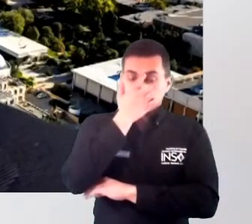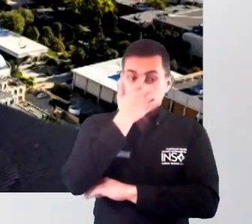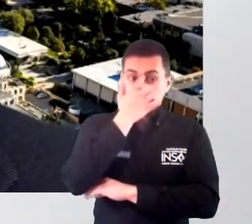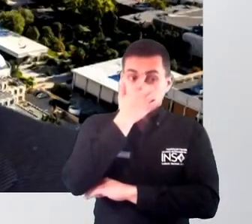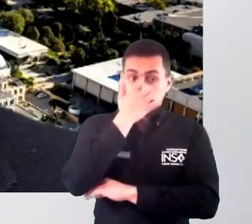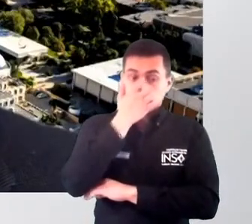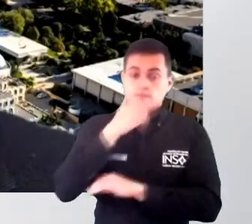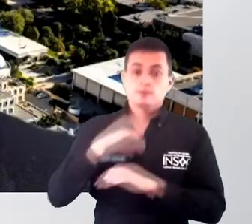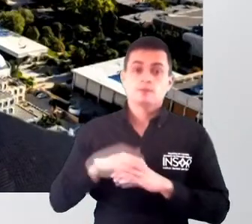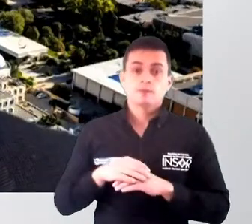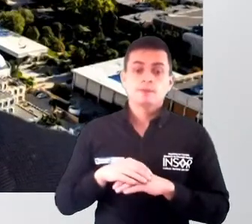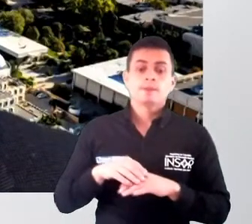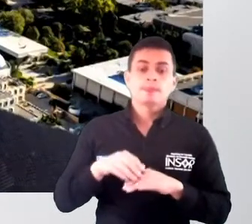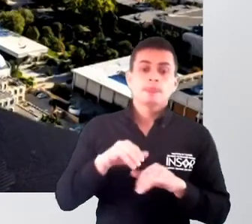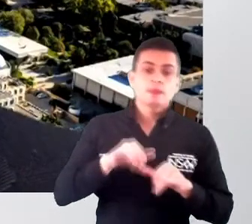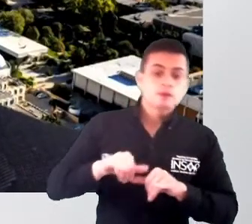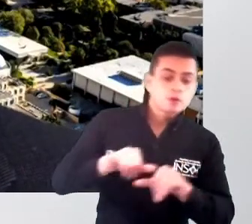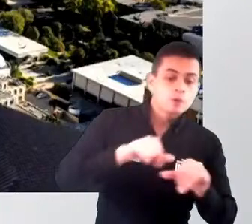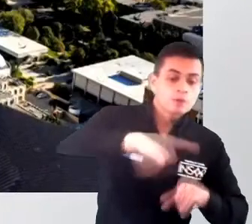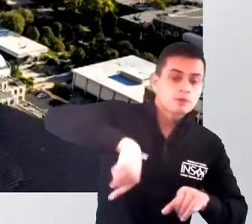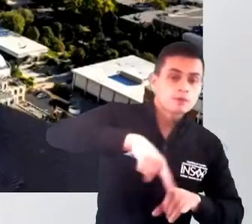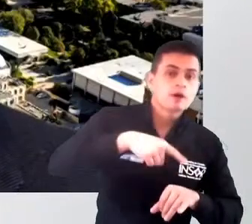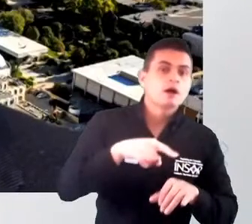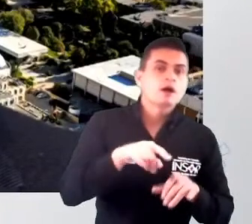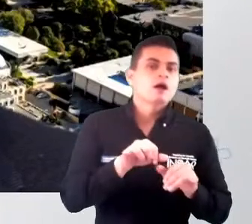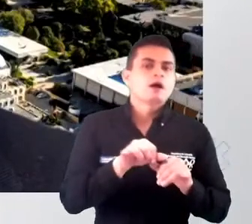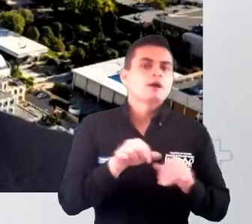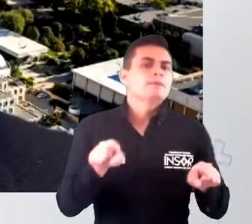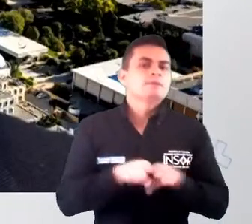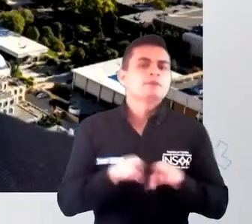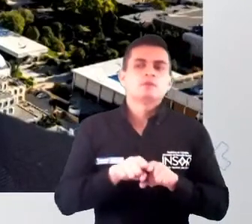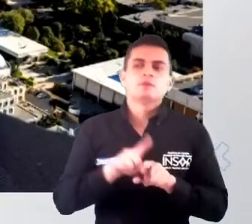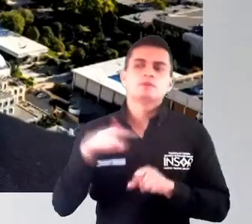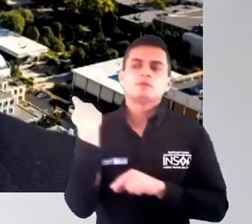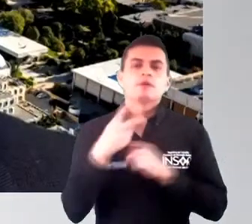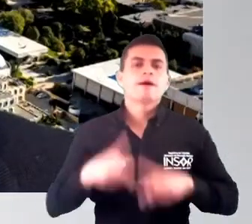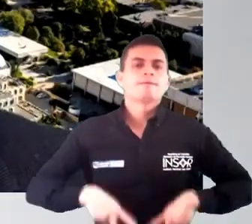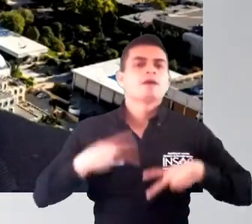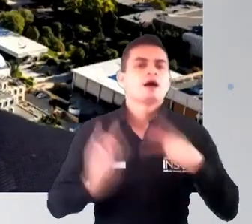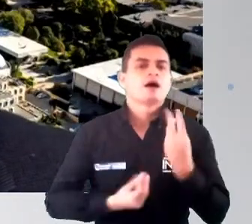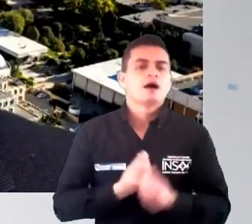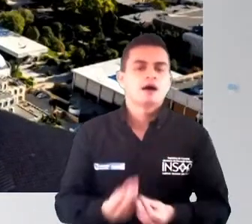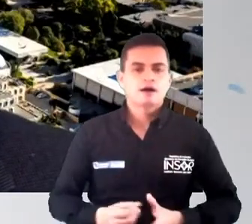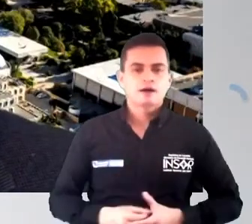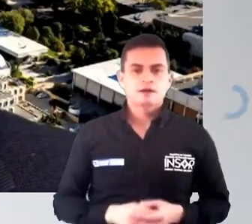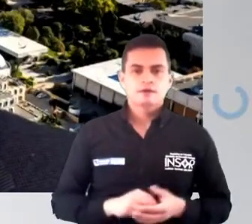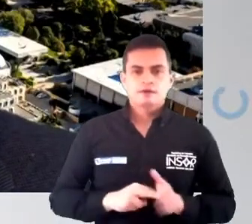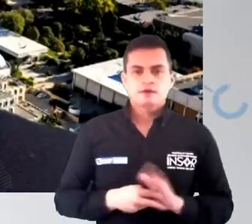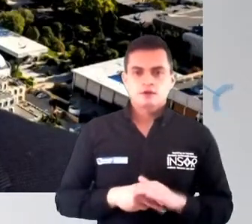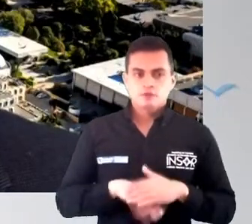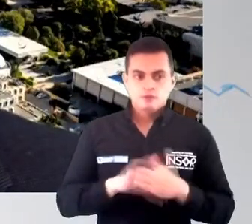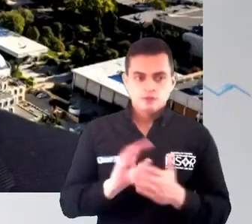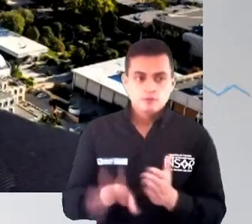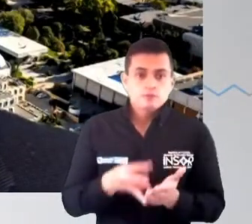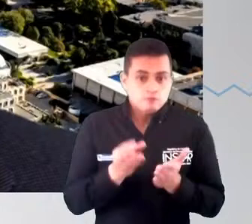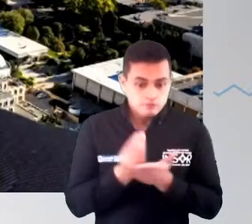que los estudiantes van a estar haciendo en la vida real, los mejores resultados que vamos a tener. ¿Podría decir una cosa más sobre esto,